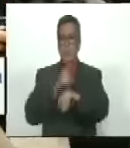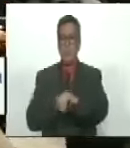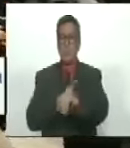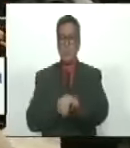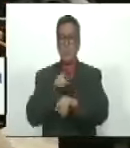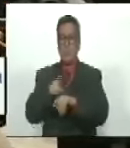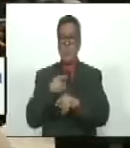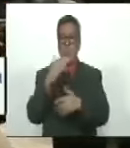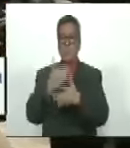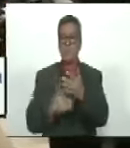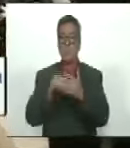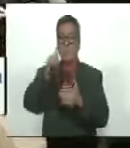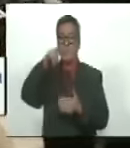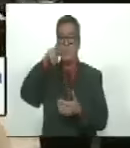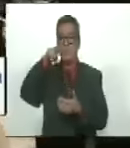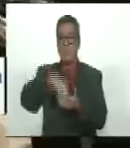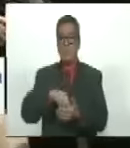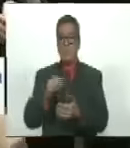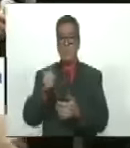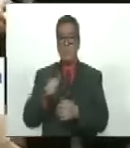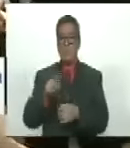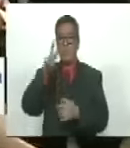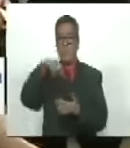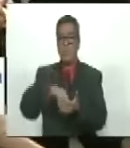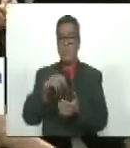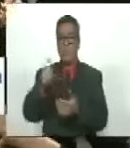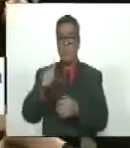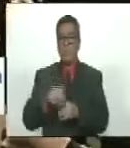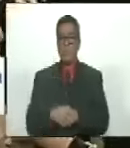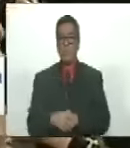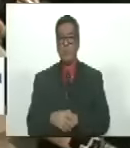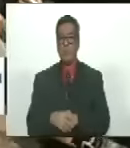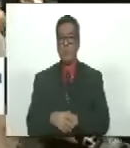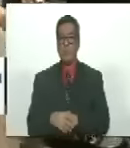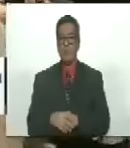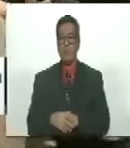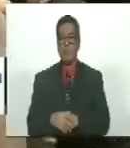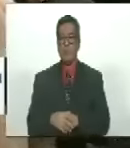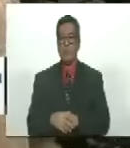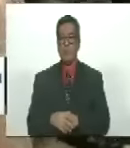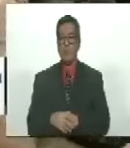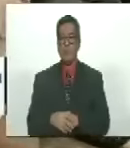que llega hasta el año 2015. En el 2015 se